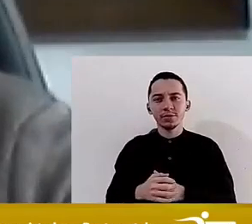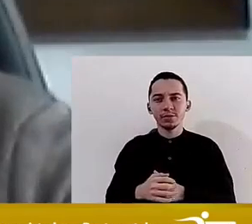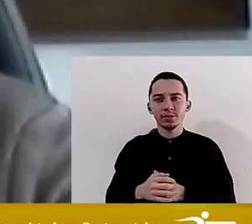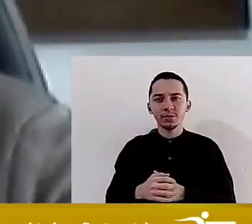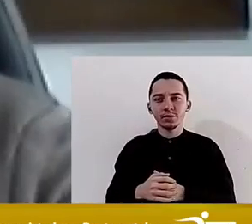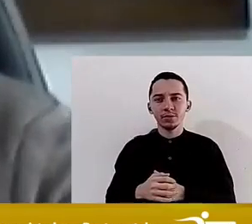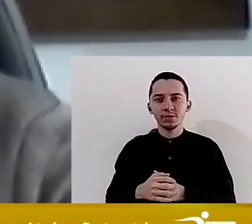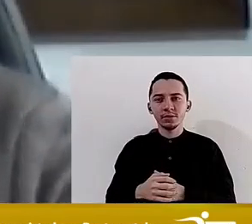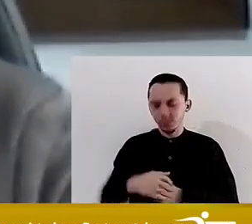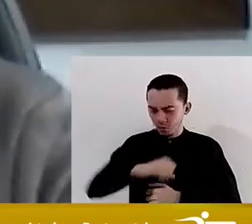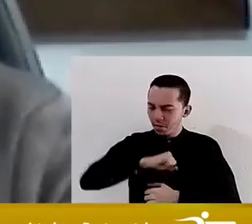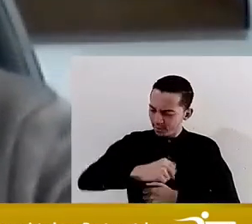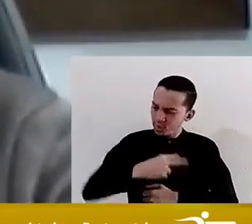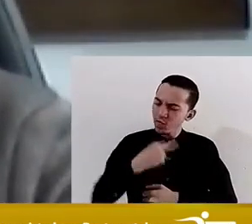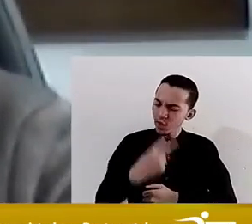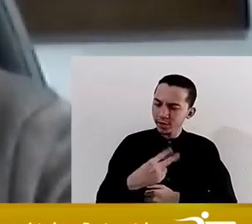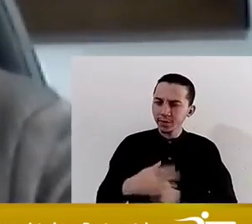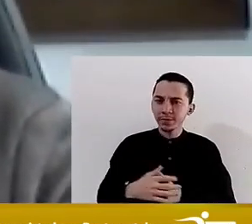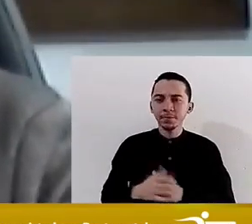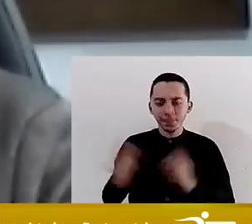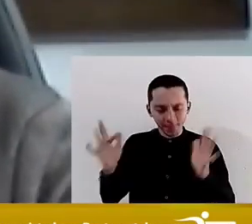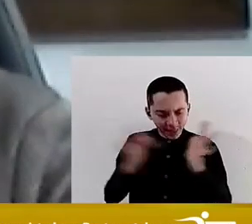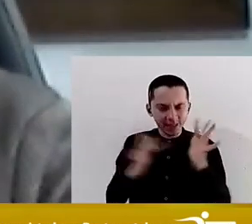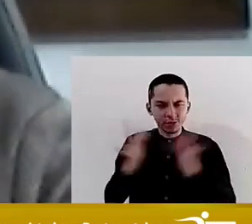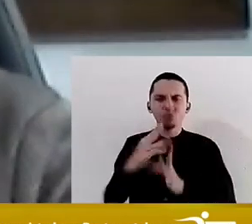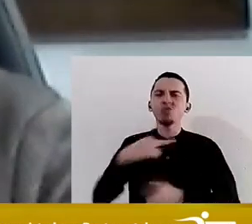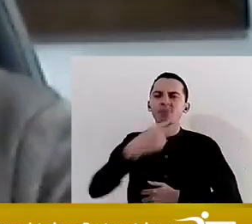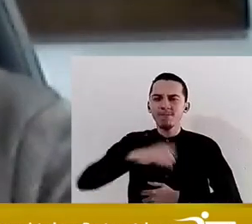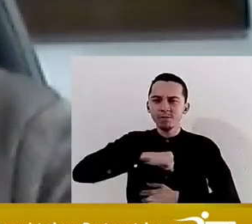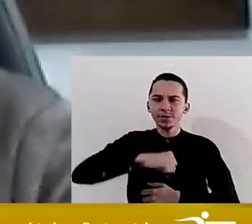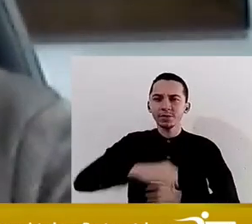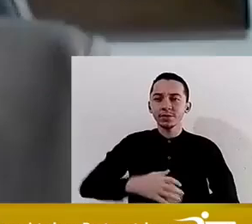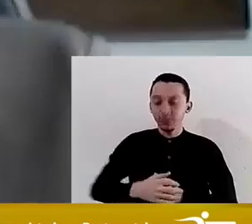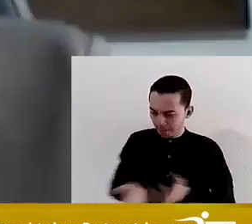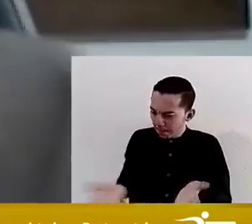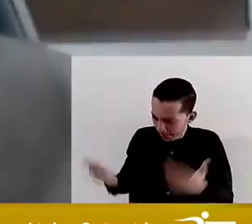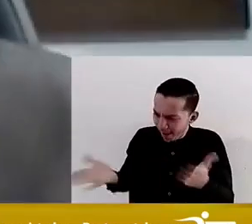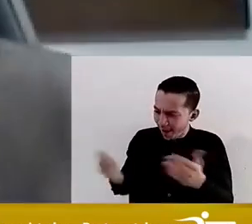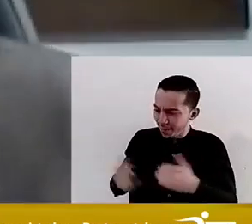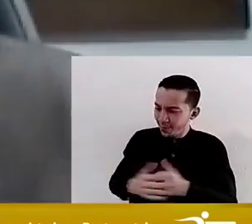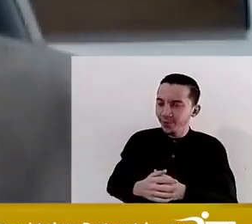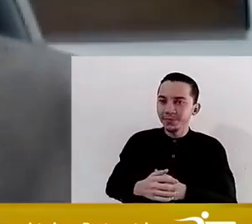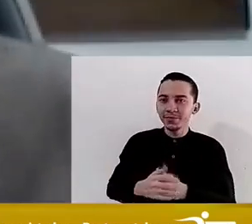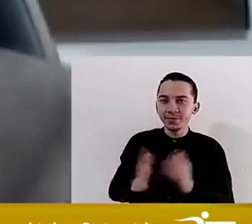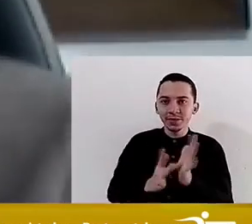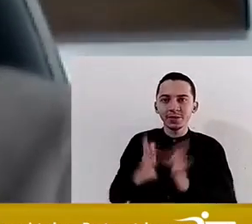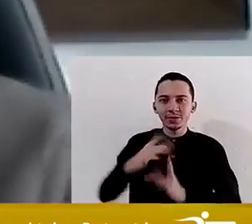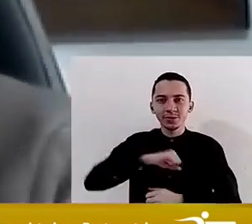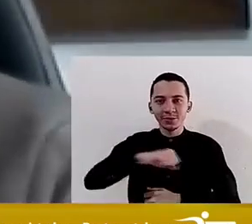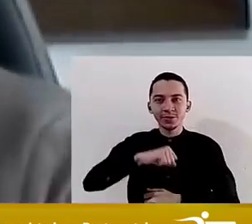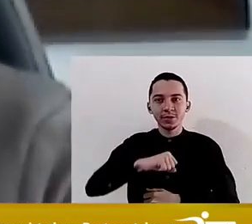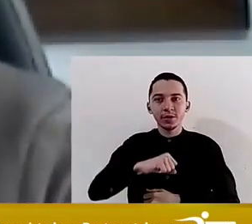más fuerte. Jesús, dilo más fuerte. Y empezó a hablar en lenguas.